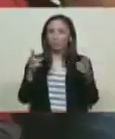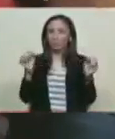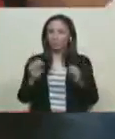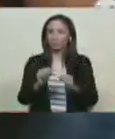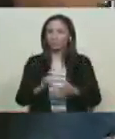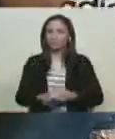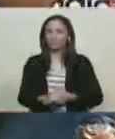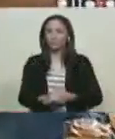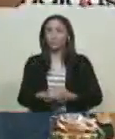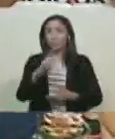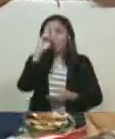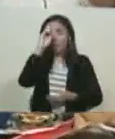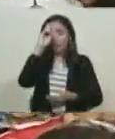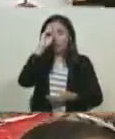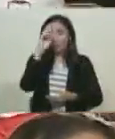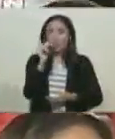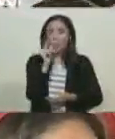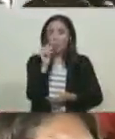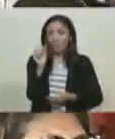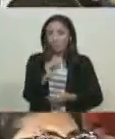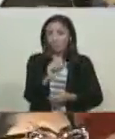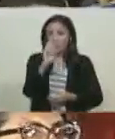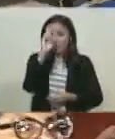Tiene razón Edinson Alvarado.